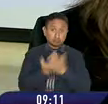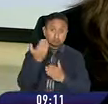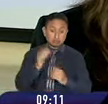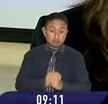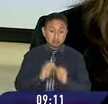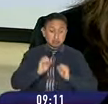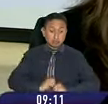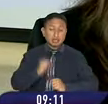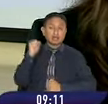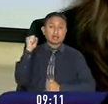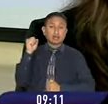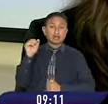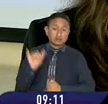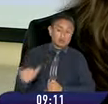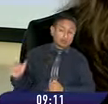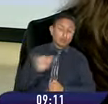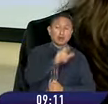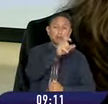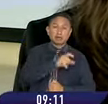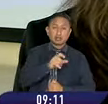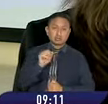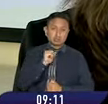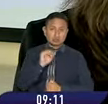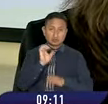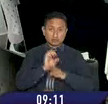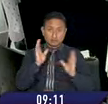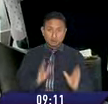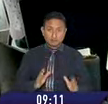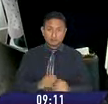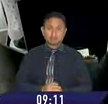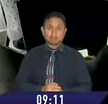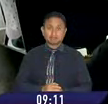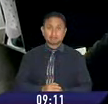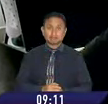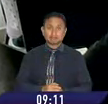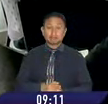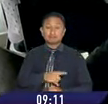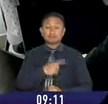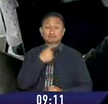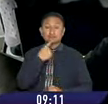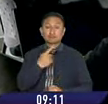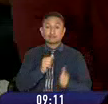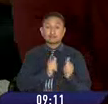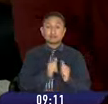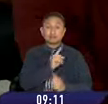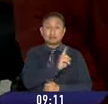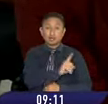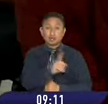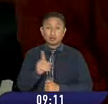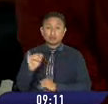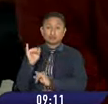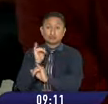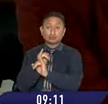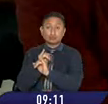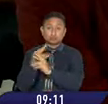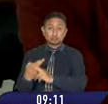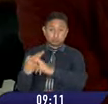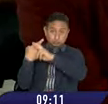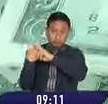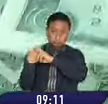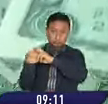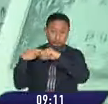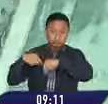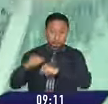tengan los mismos derechos y obligaciones que tenemos todos los ecuatorianos. Según se comentó, cada institución en el marco de sus competencias